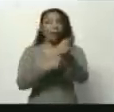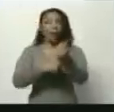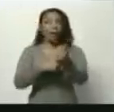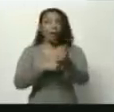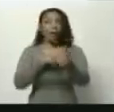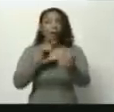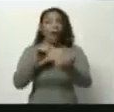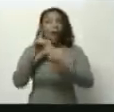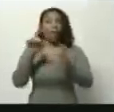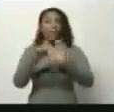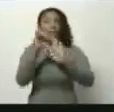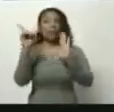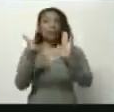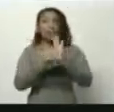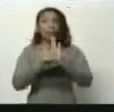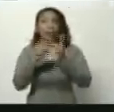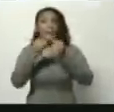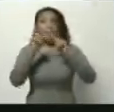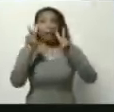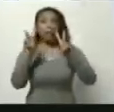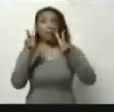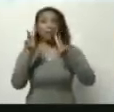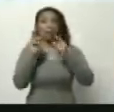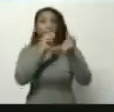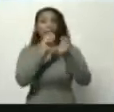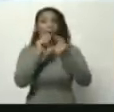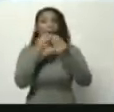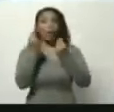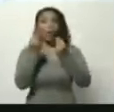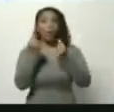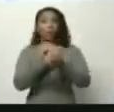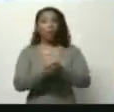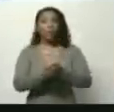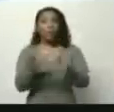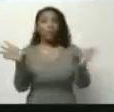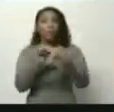diplomacia bolivariana de paz y el diálogo político y económico. Indira López, La Noticia.